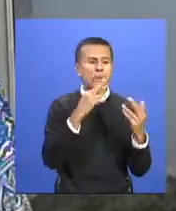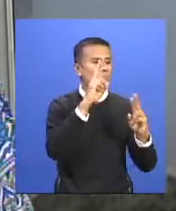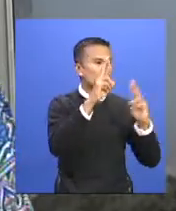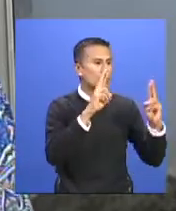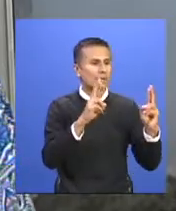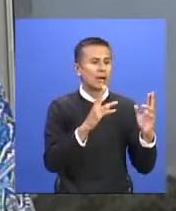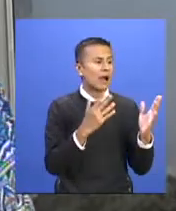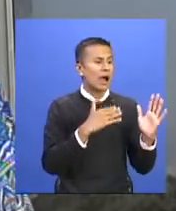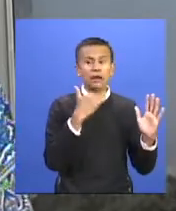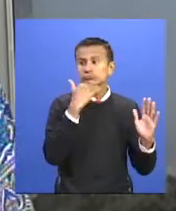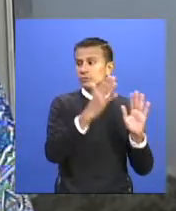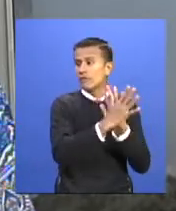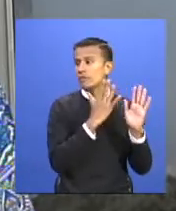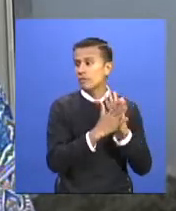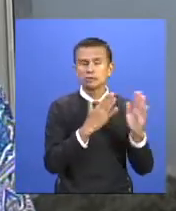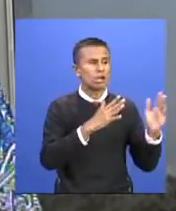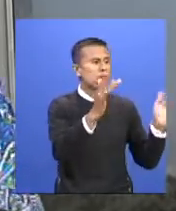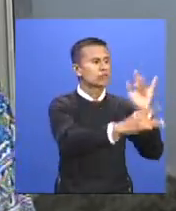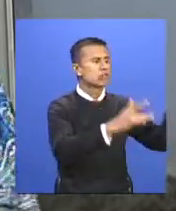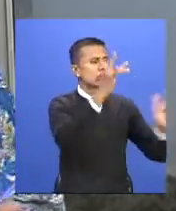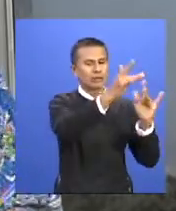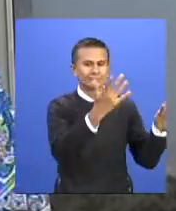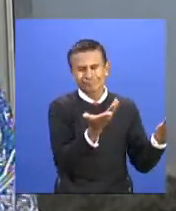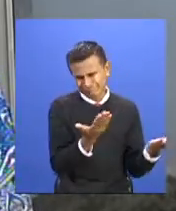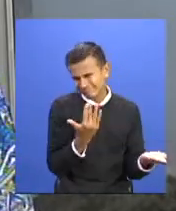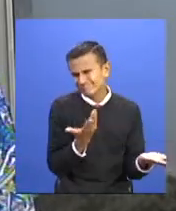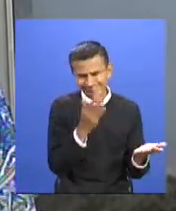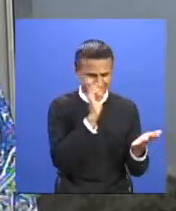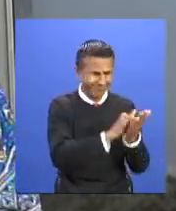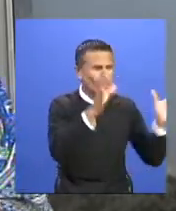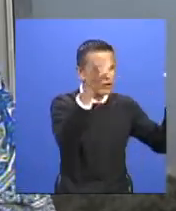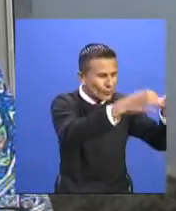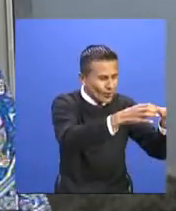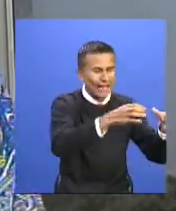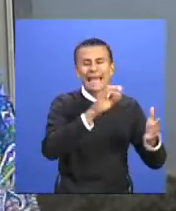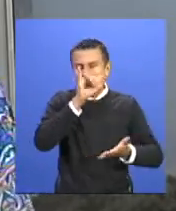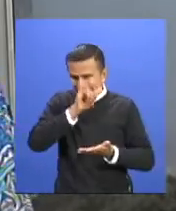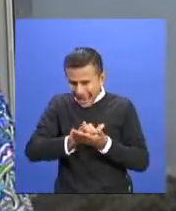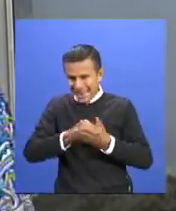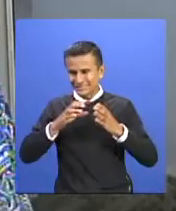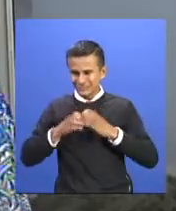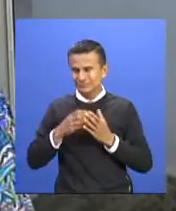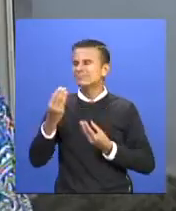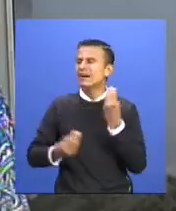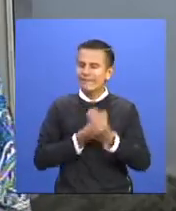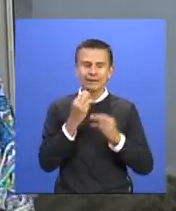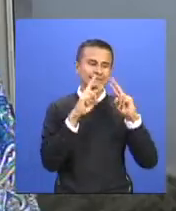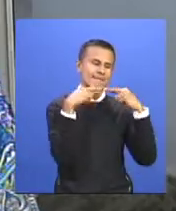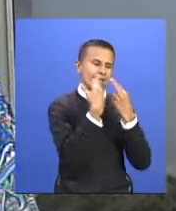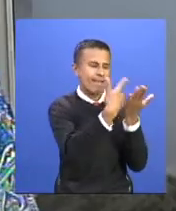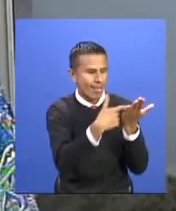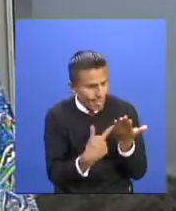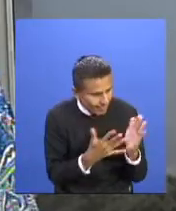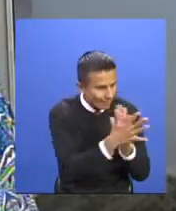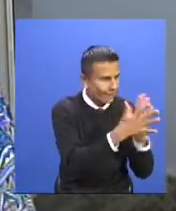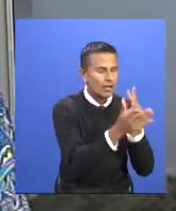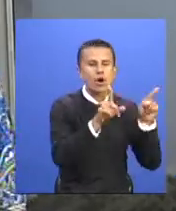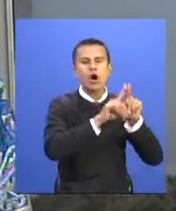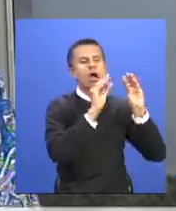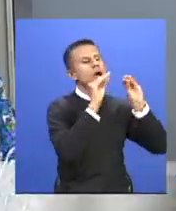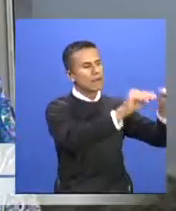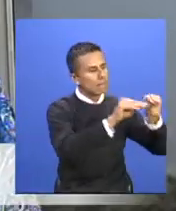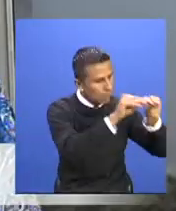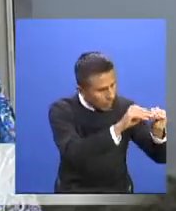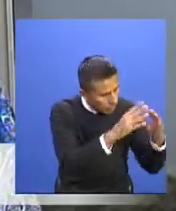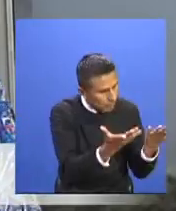dirección tiene esa información, entonces yo necesito compartirla. Para esto se hacen, digamos, reuniones informativas, se